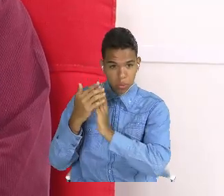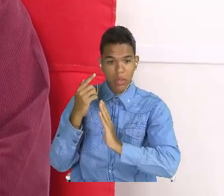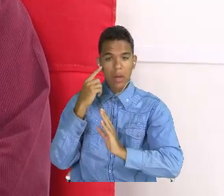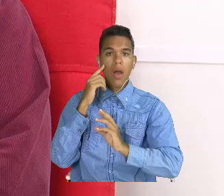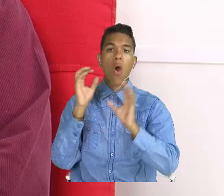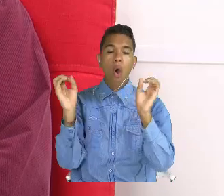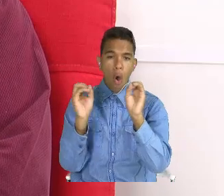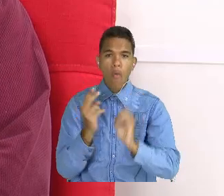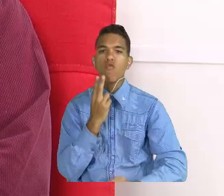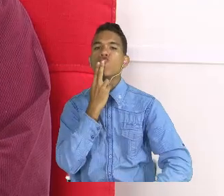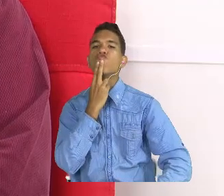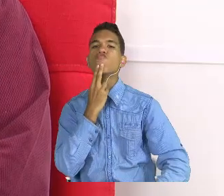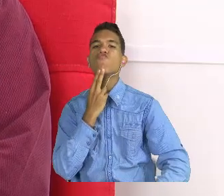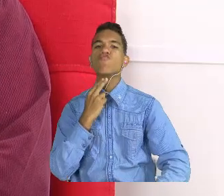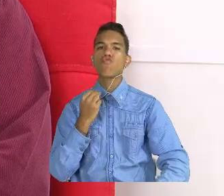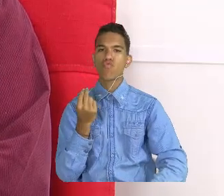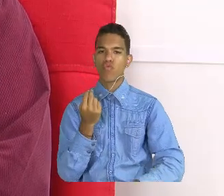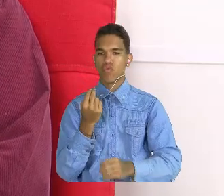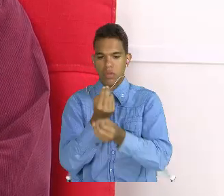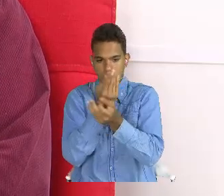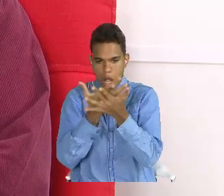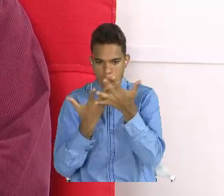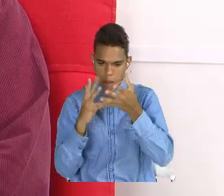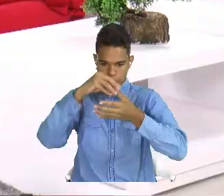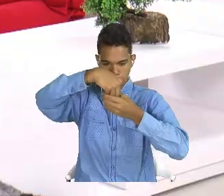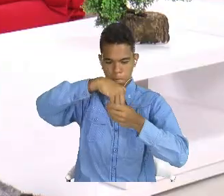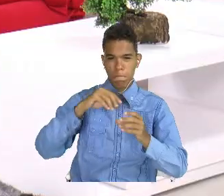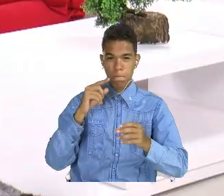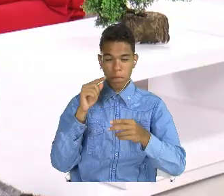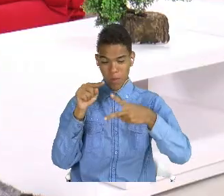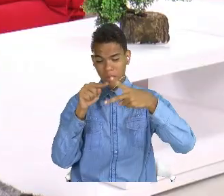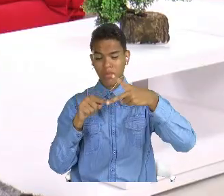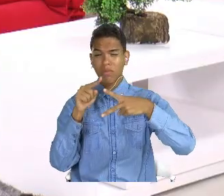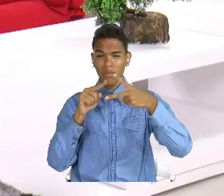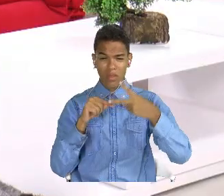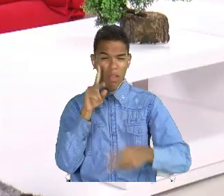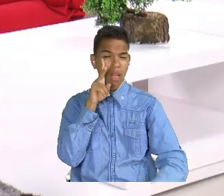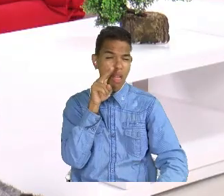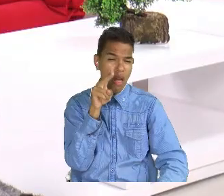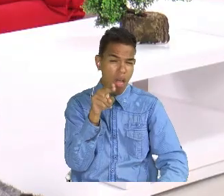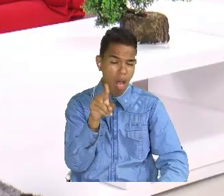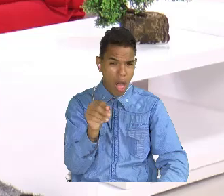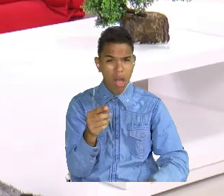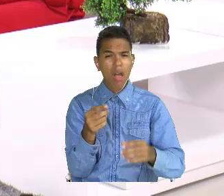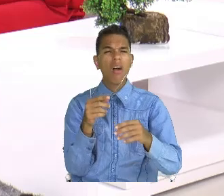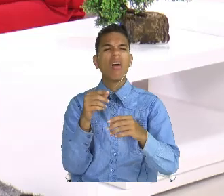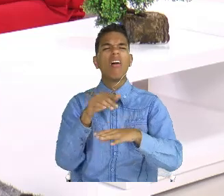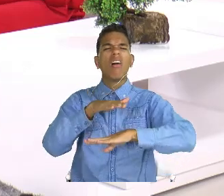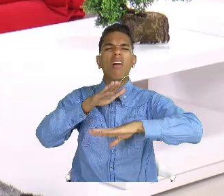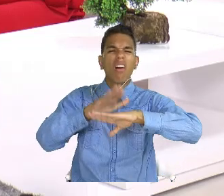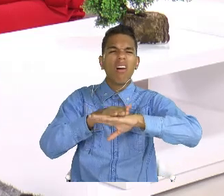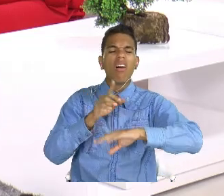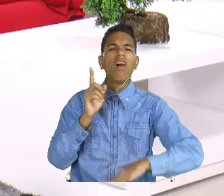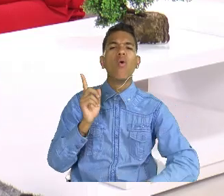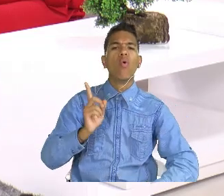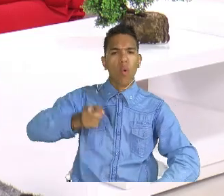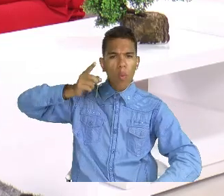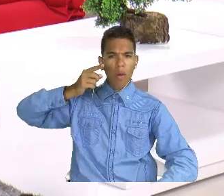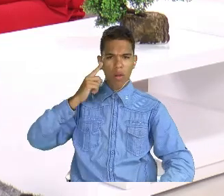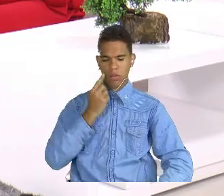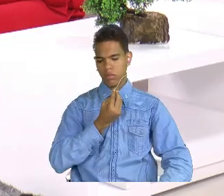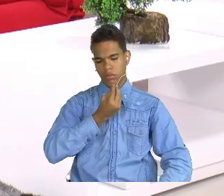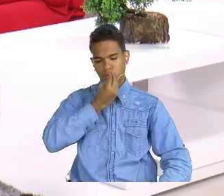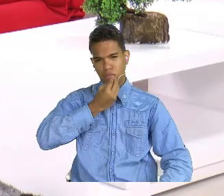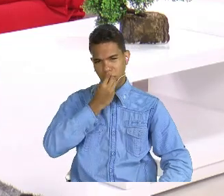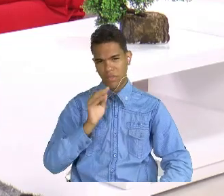Entonces son enfermedades que se están viendo muy comunes también por los hábitos alimentarios. Creo que vamos a hablar de diabetes